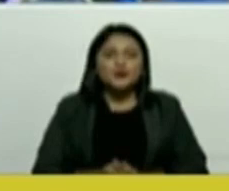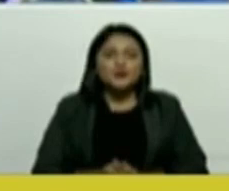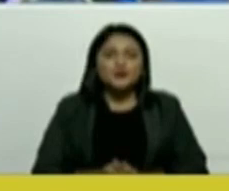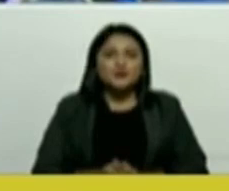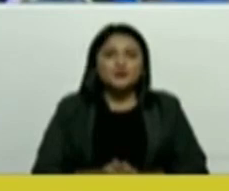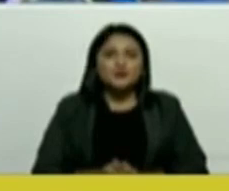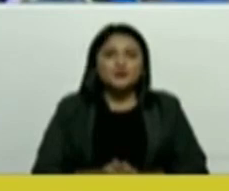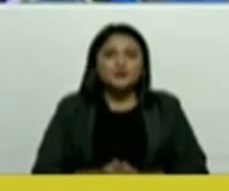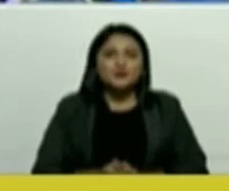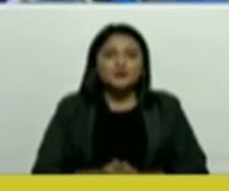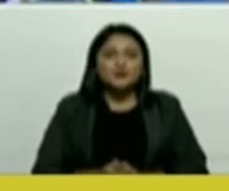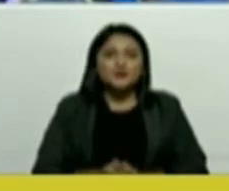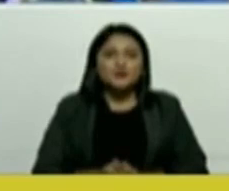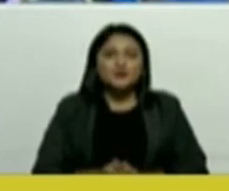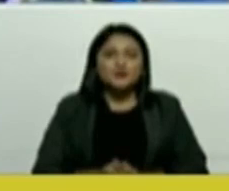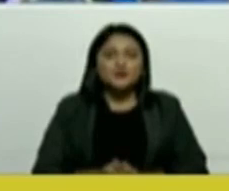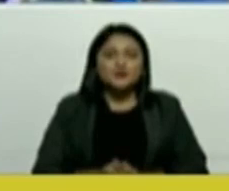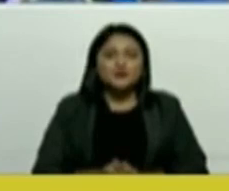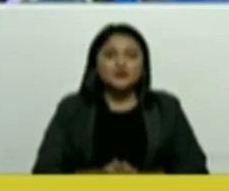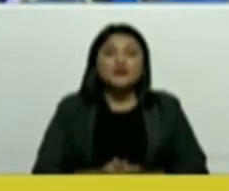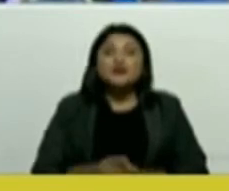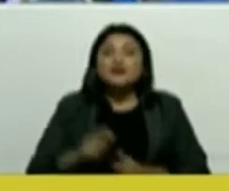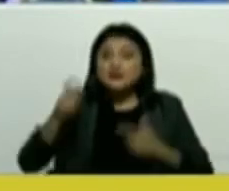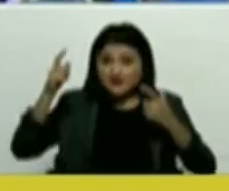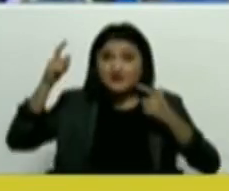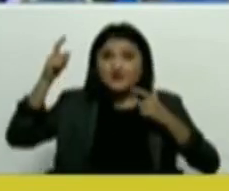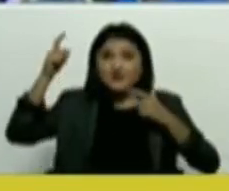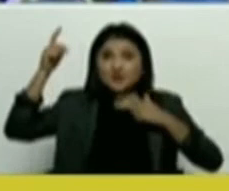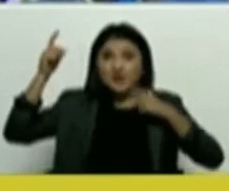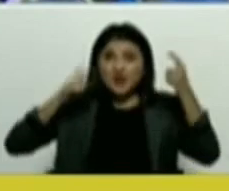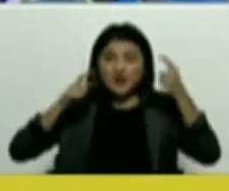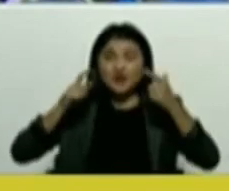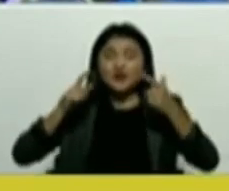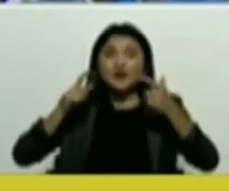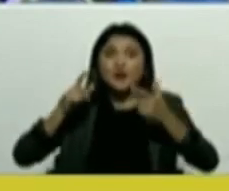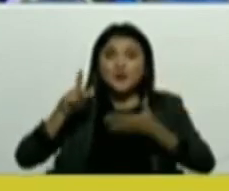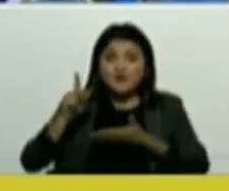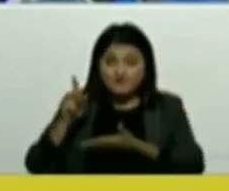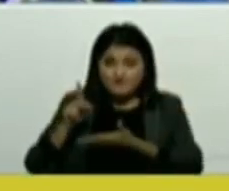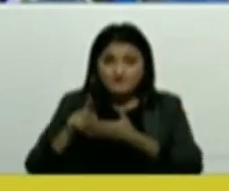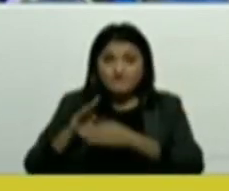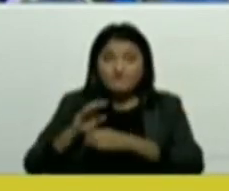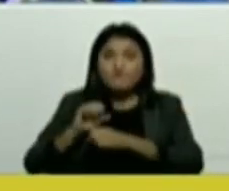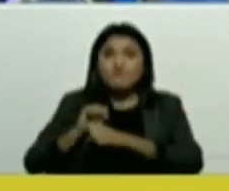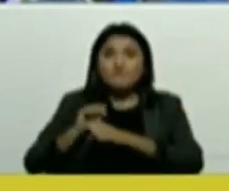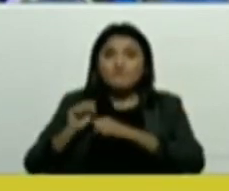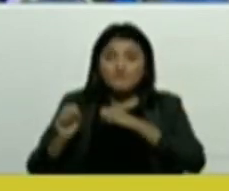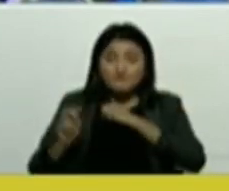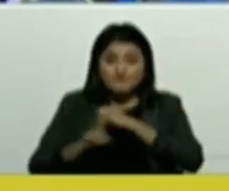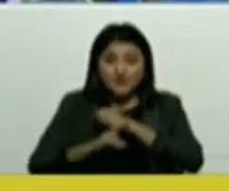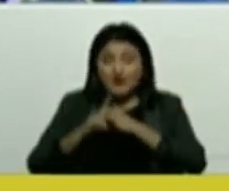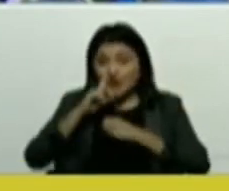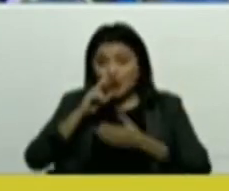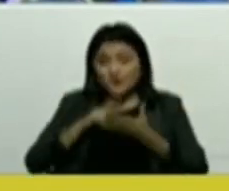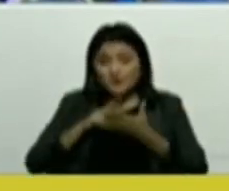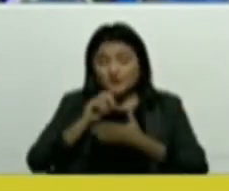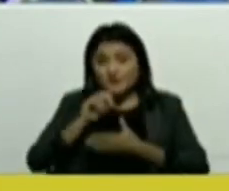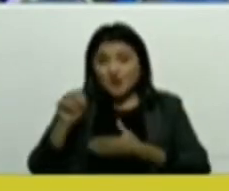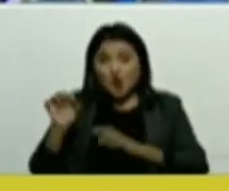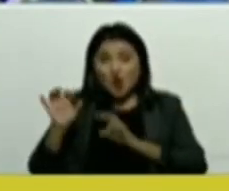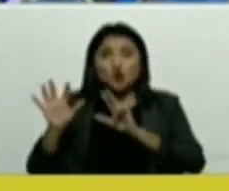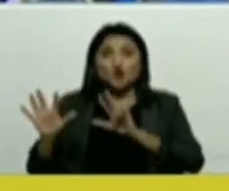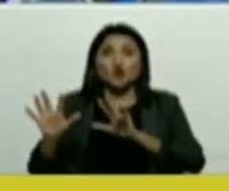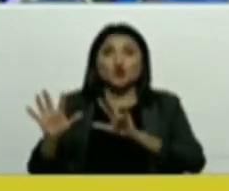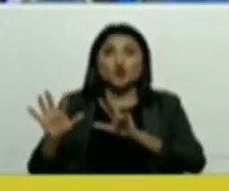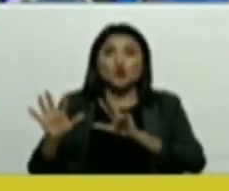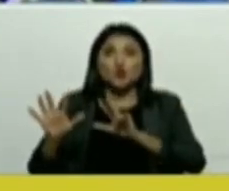was in Bahia. Hugo Chavez fue a Bahía. In 2008. En el 2008. At the meeting